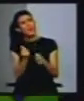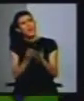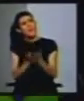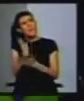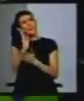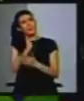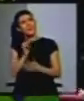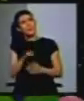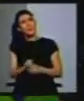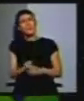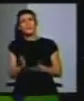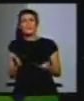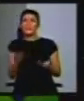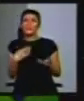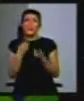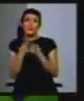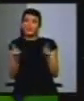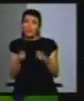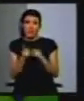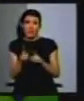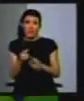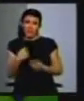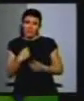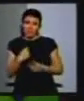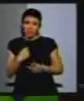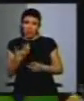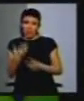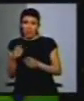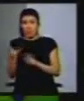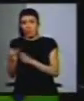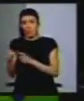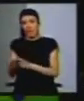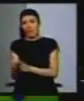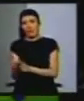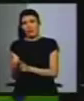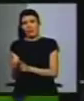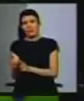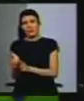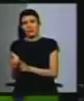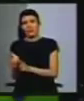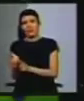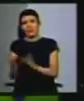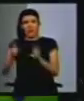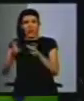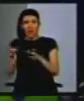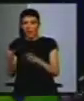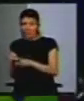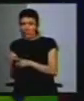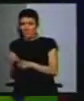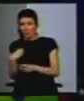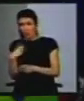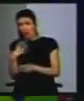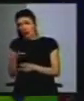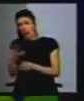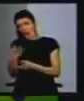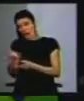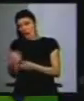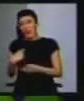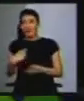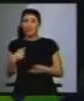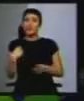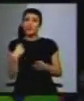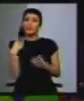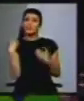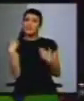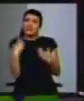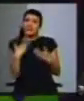olvidé mi música y la única música que tenía era música que yo había grabado en un cassette de la radio. Cuando improvisé durante una hora